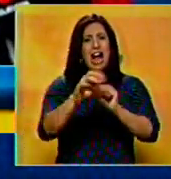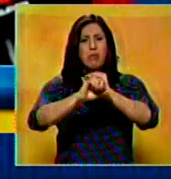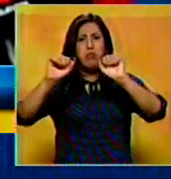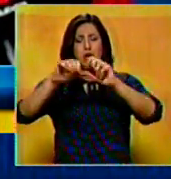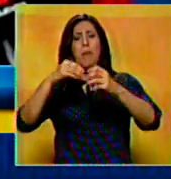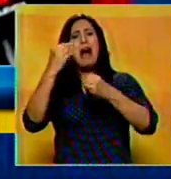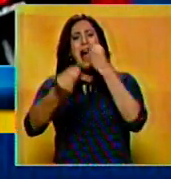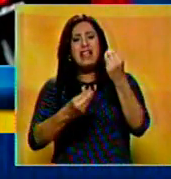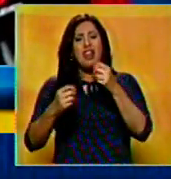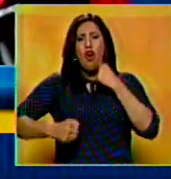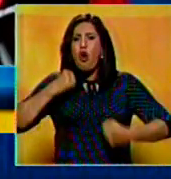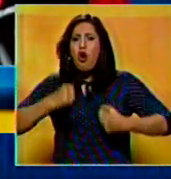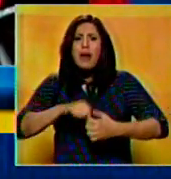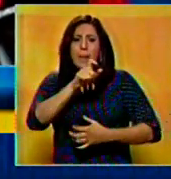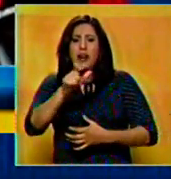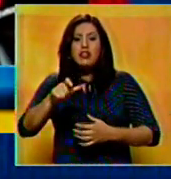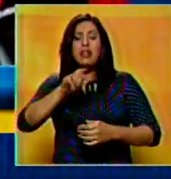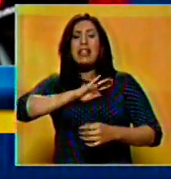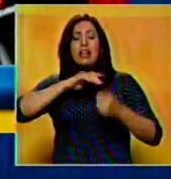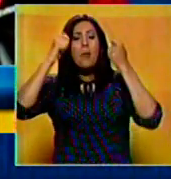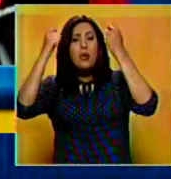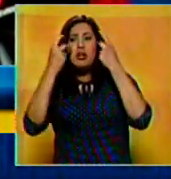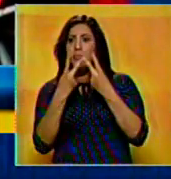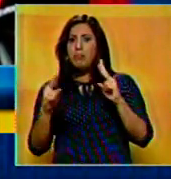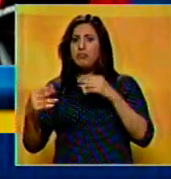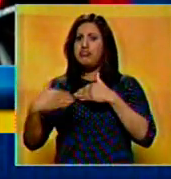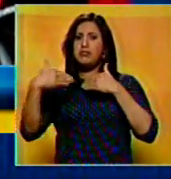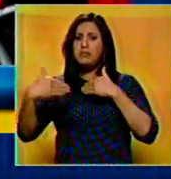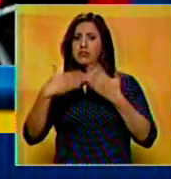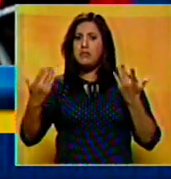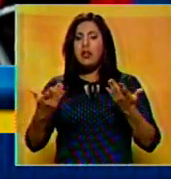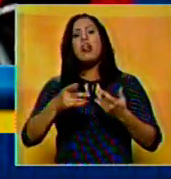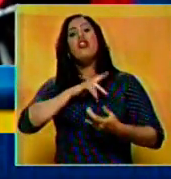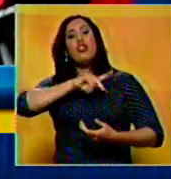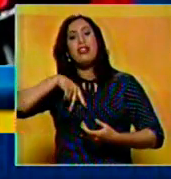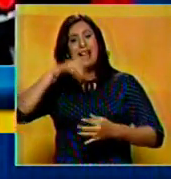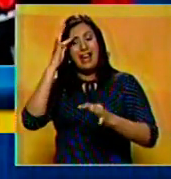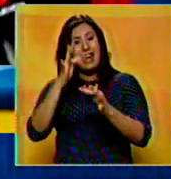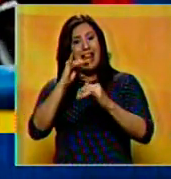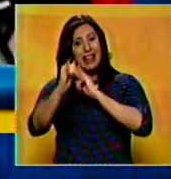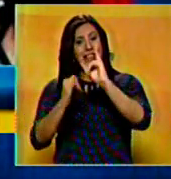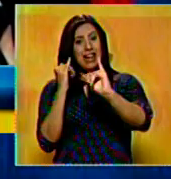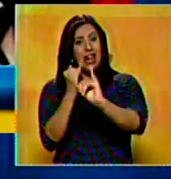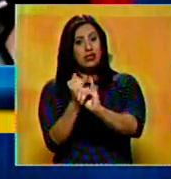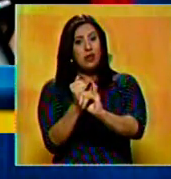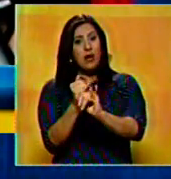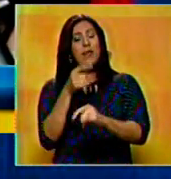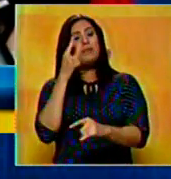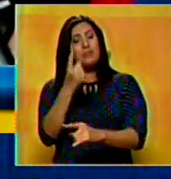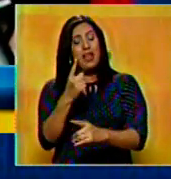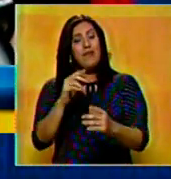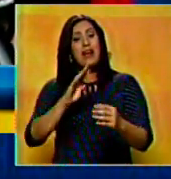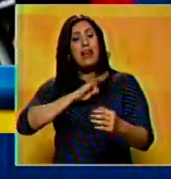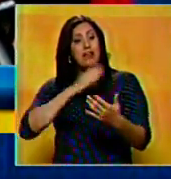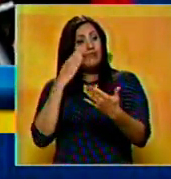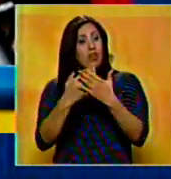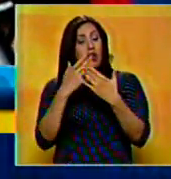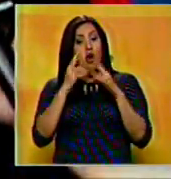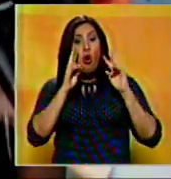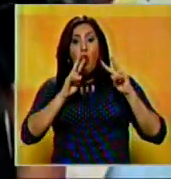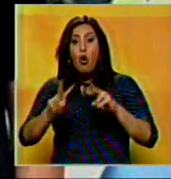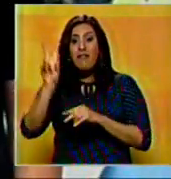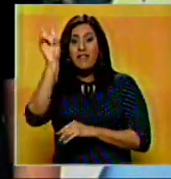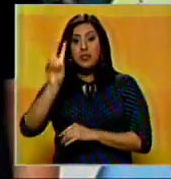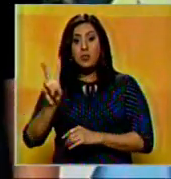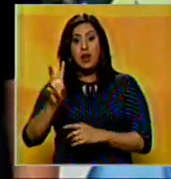los intentan correr, aún así cuando ellos están protestando pacíficamente. Queremos que los organismos internacionales se den cuenta, que pongan los ojos en